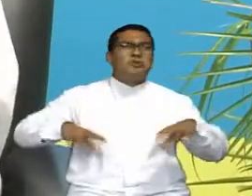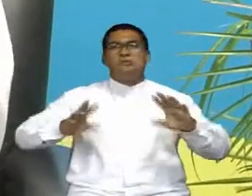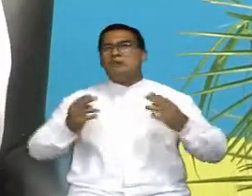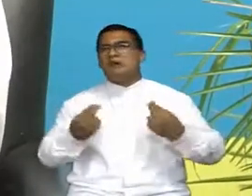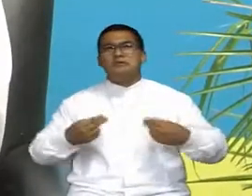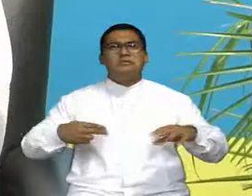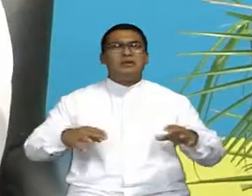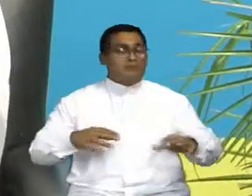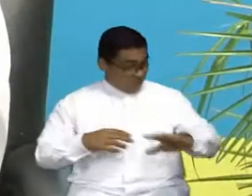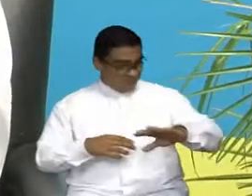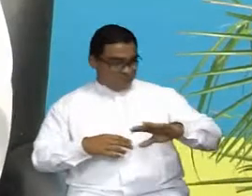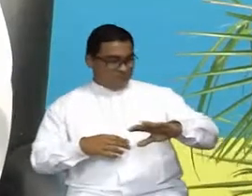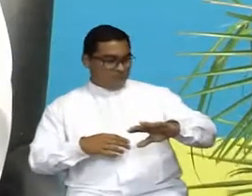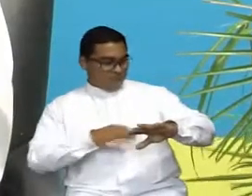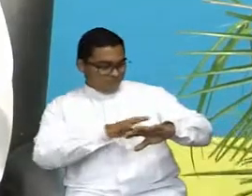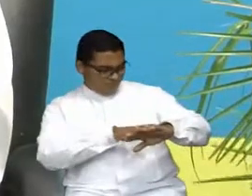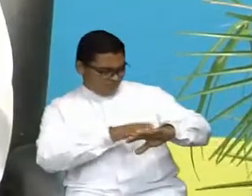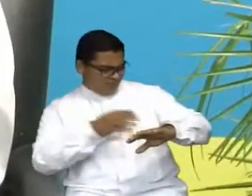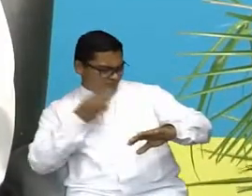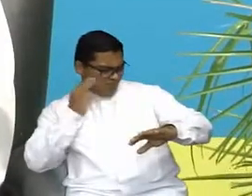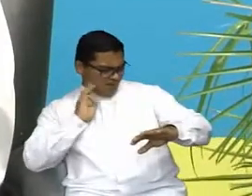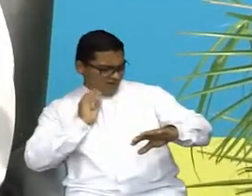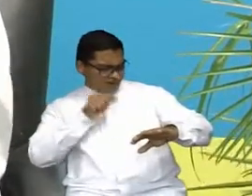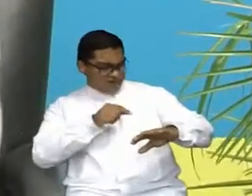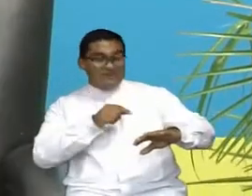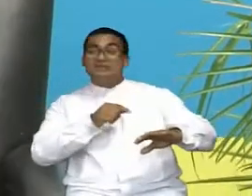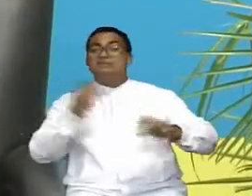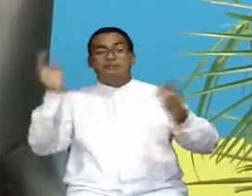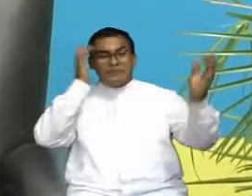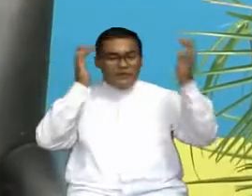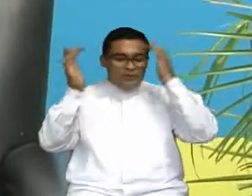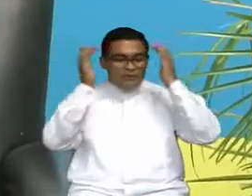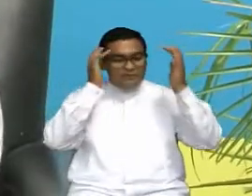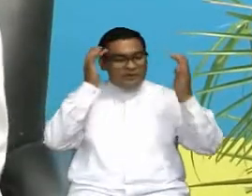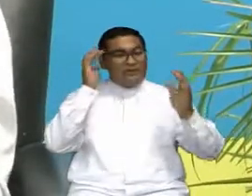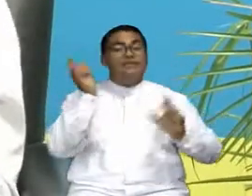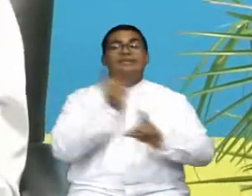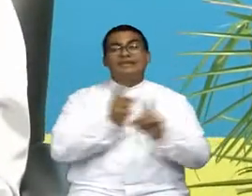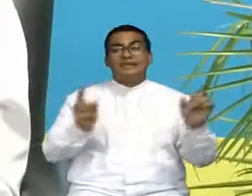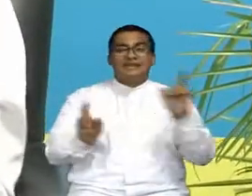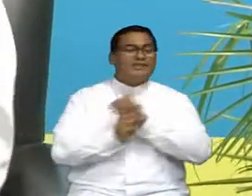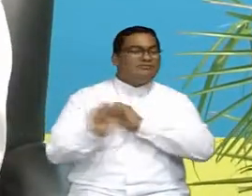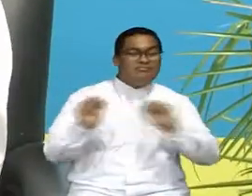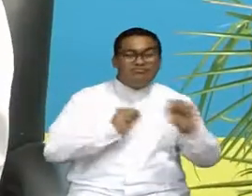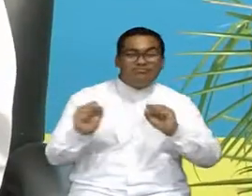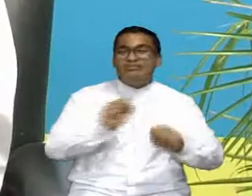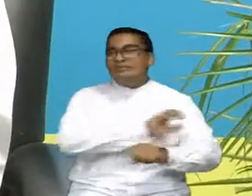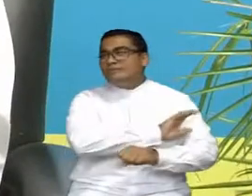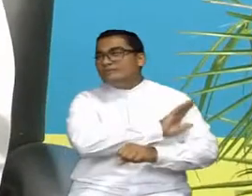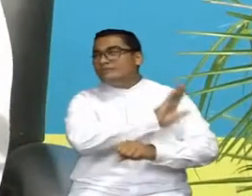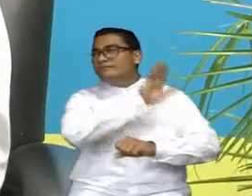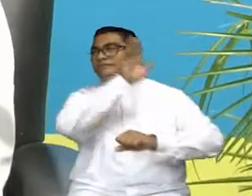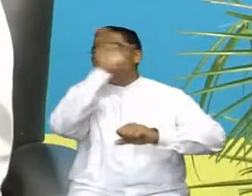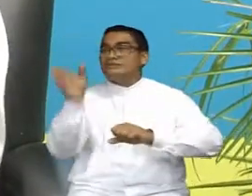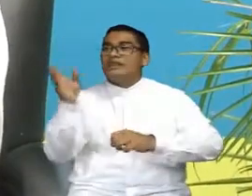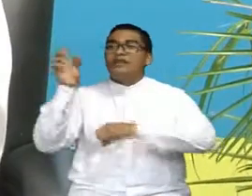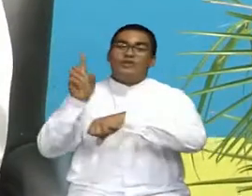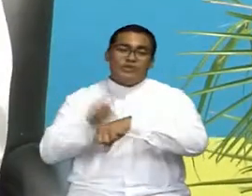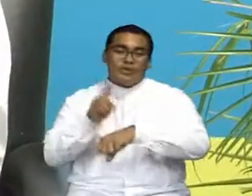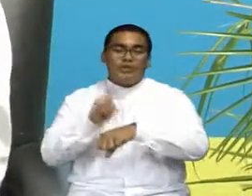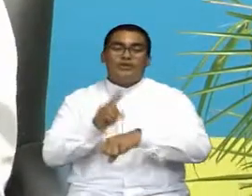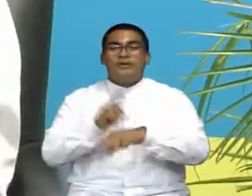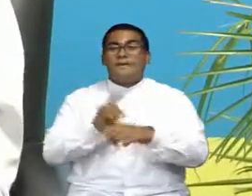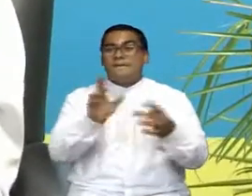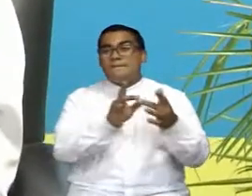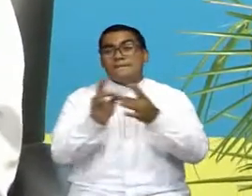un golpe. Ahí sí nos tenemos que preocupar, ¿verdad? Y ahí sí se tiene que acudir a algún especialista, ya sea bien al